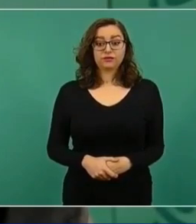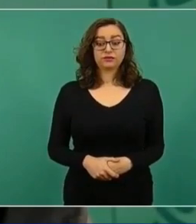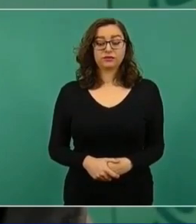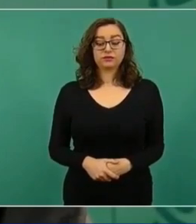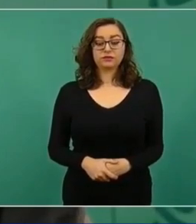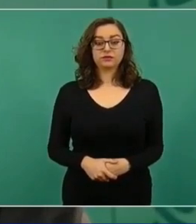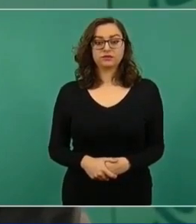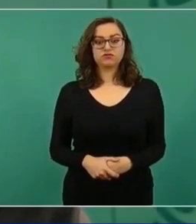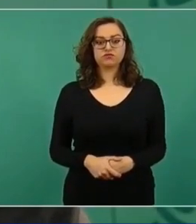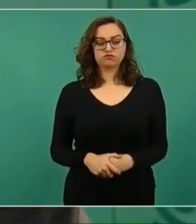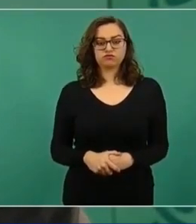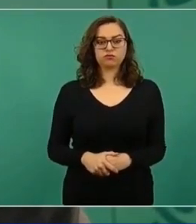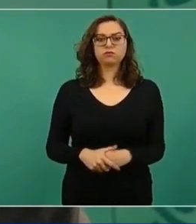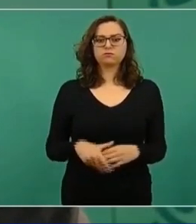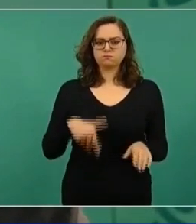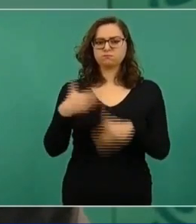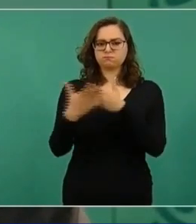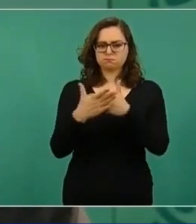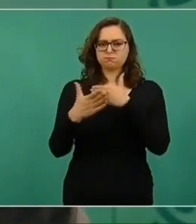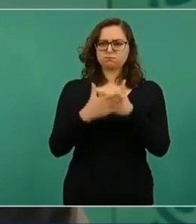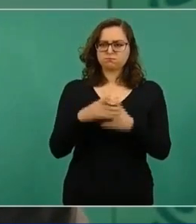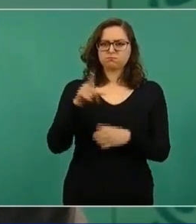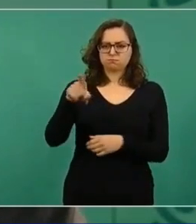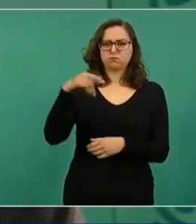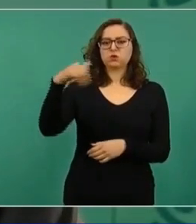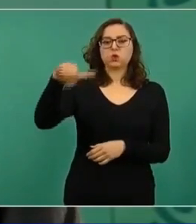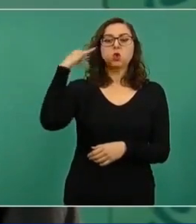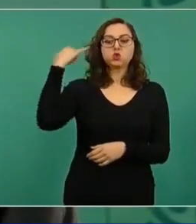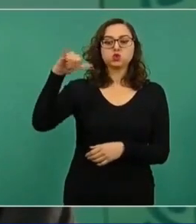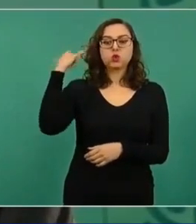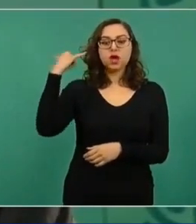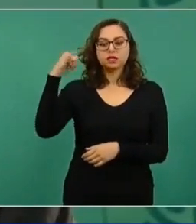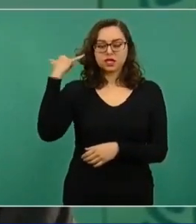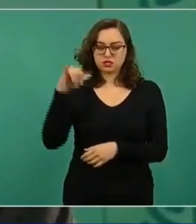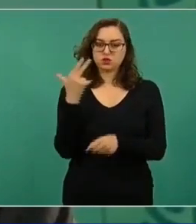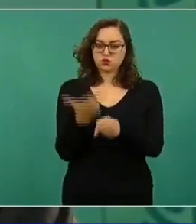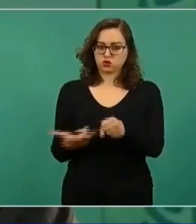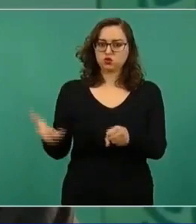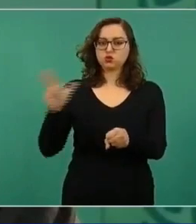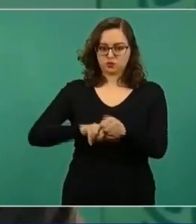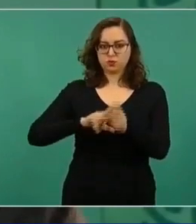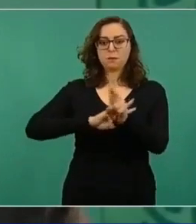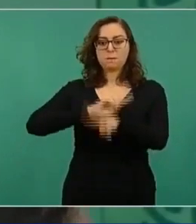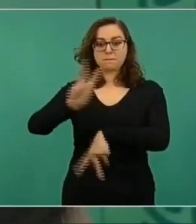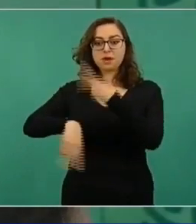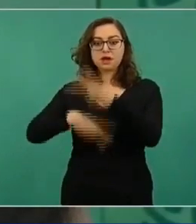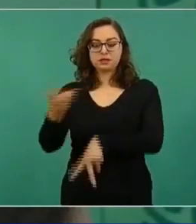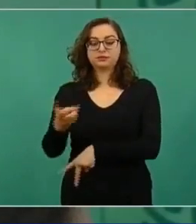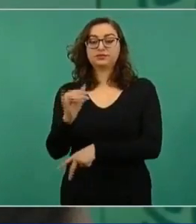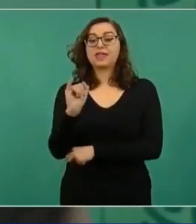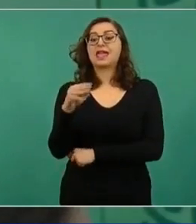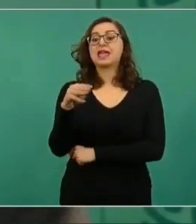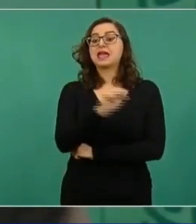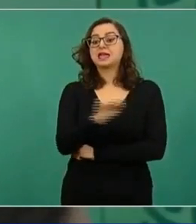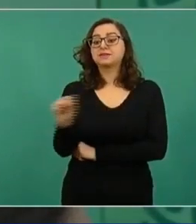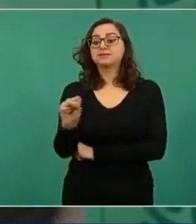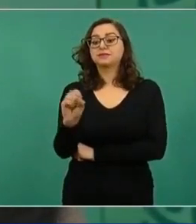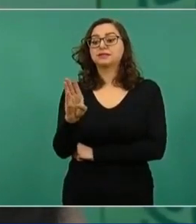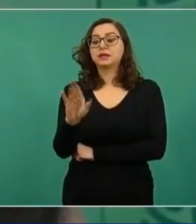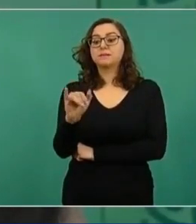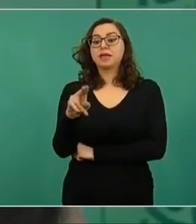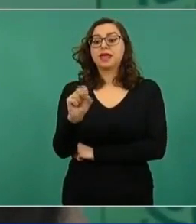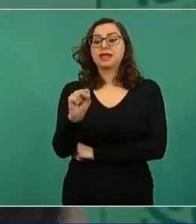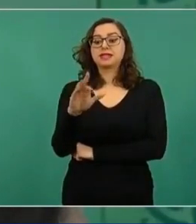a Yucatán, a los hospitales, no de salud, del IMSS Bienestar, que